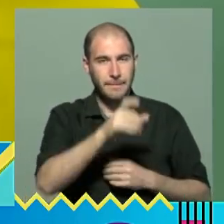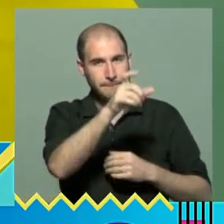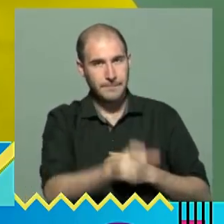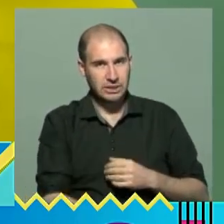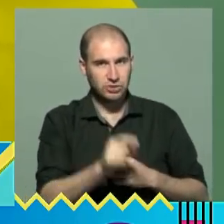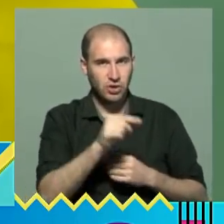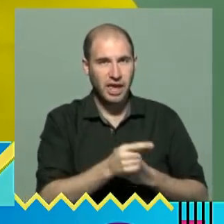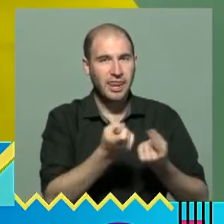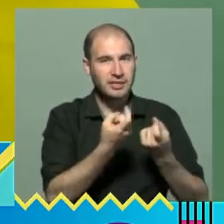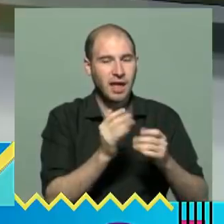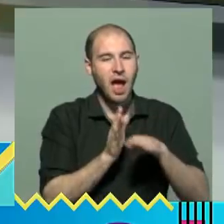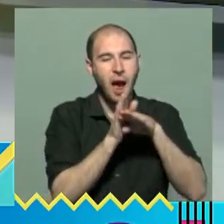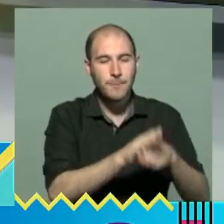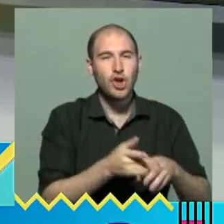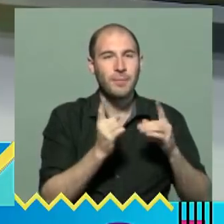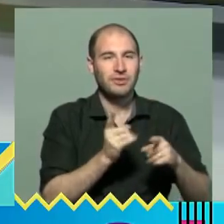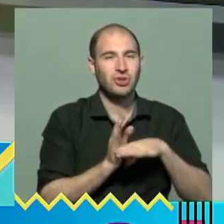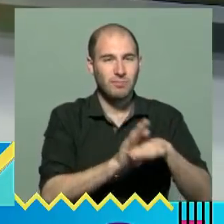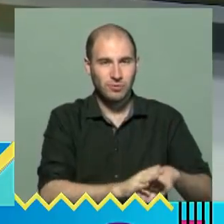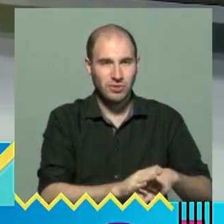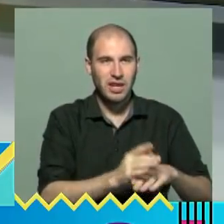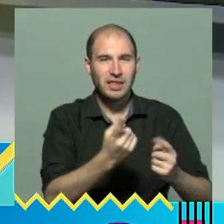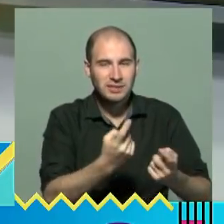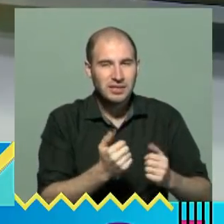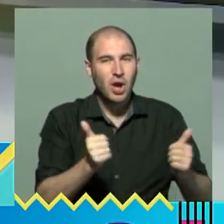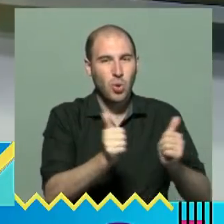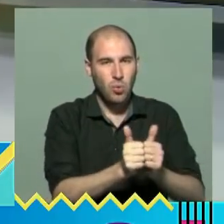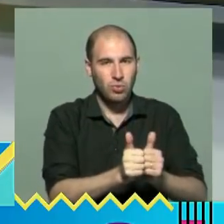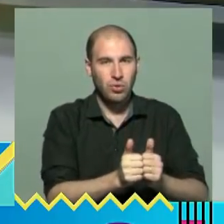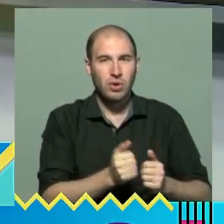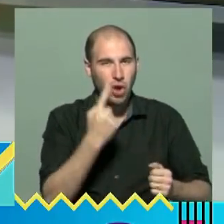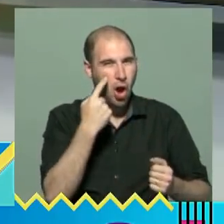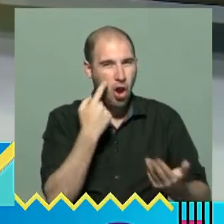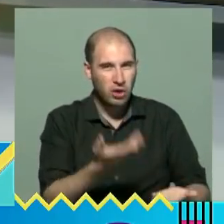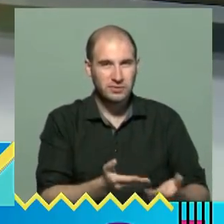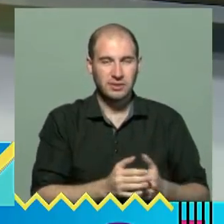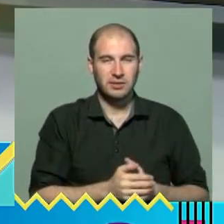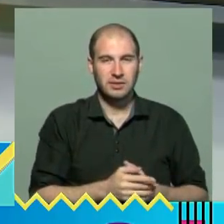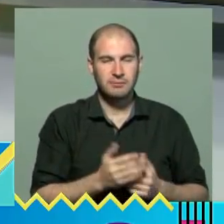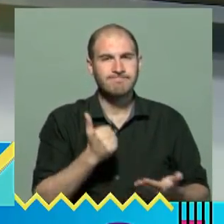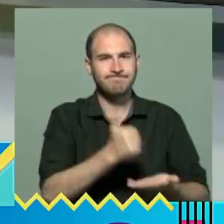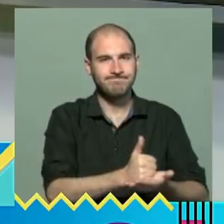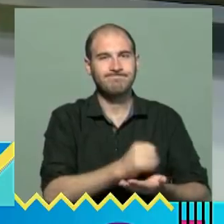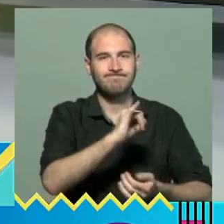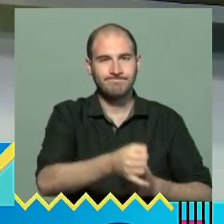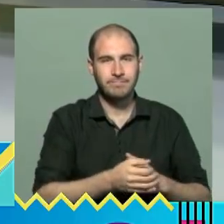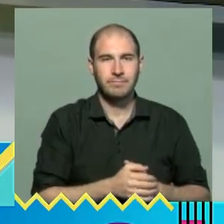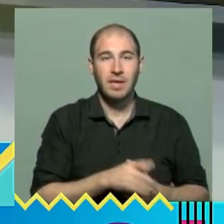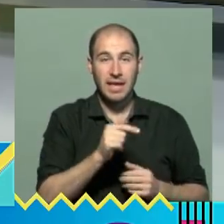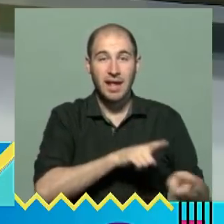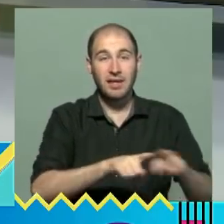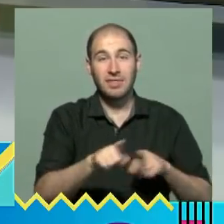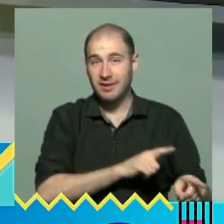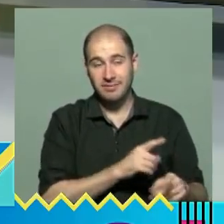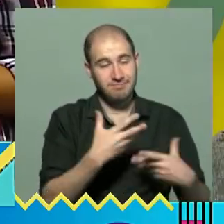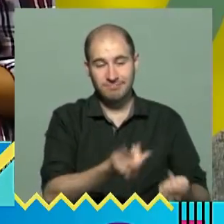persona que necesita apoyo del docente, que necesita acompañamiento, que te conozcan, que estés presente, que eso el internet